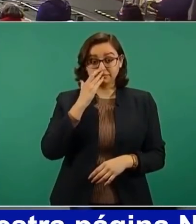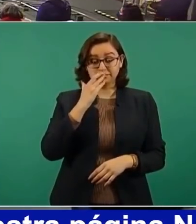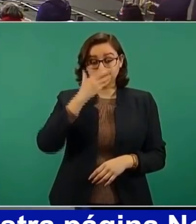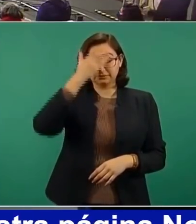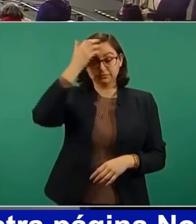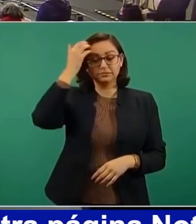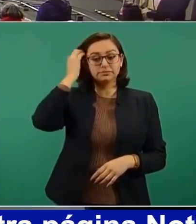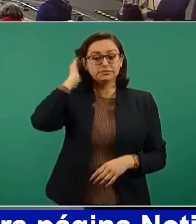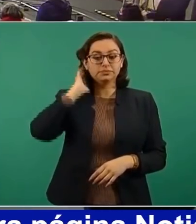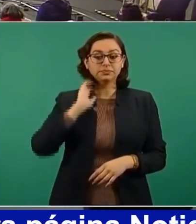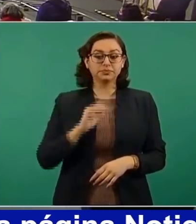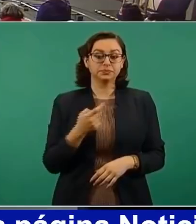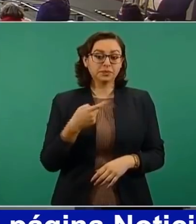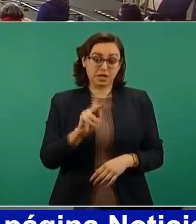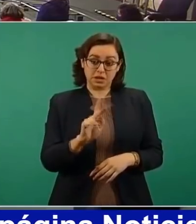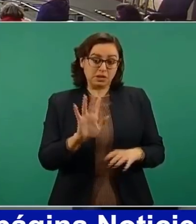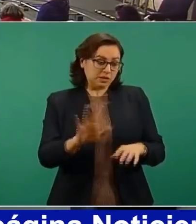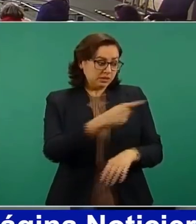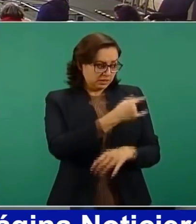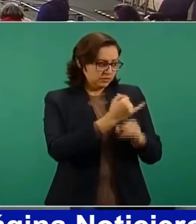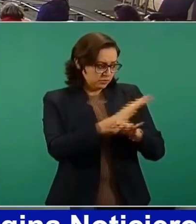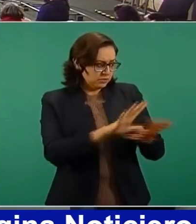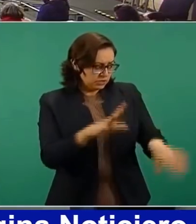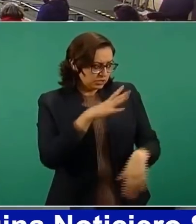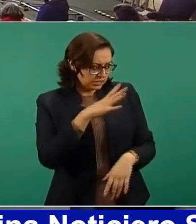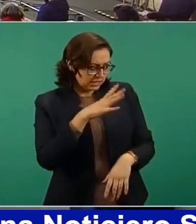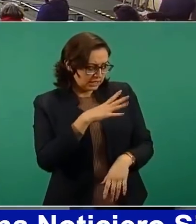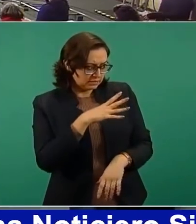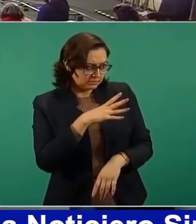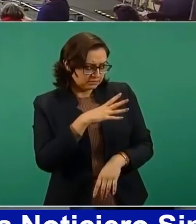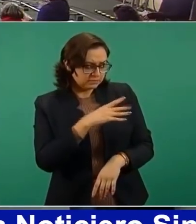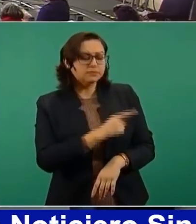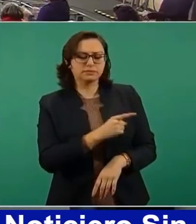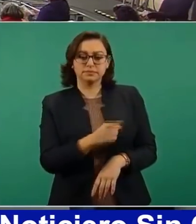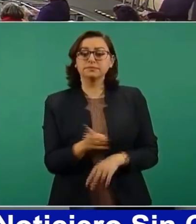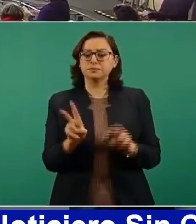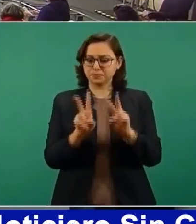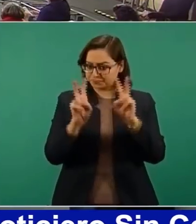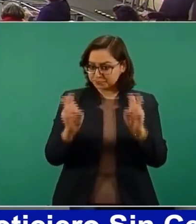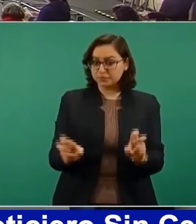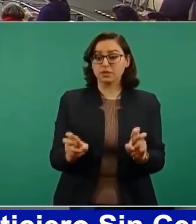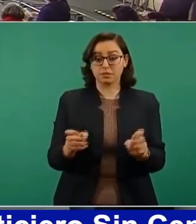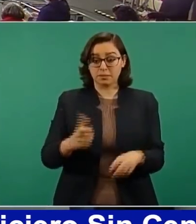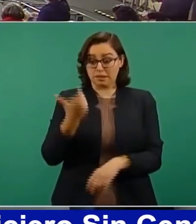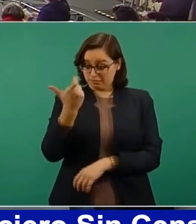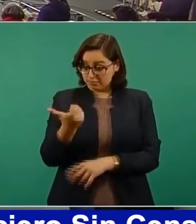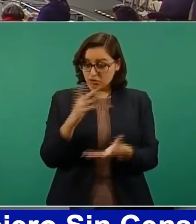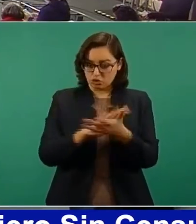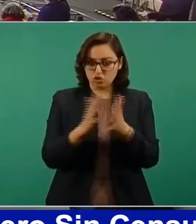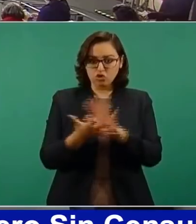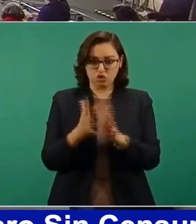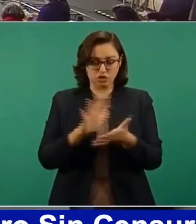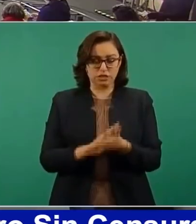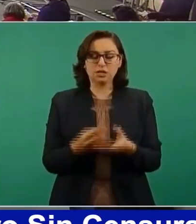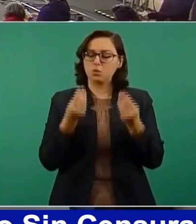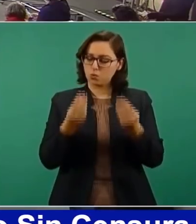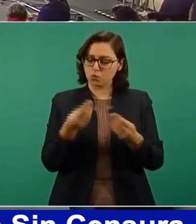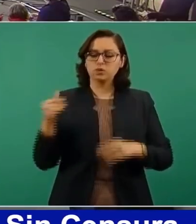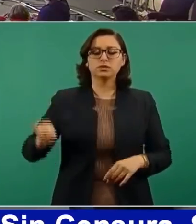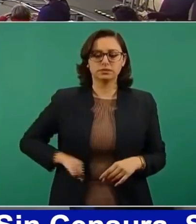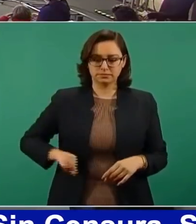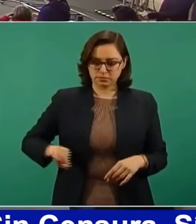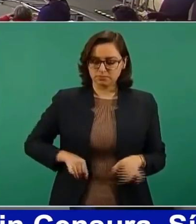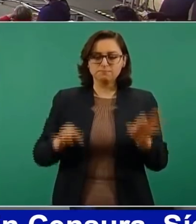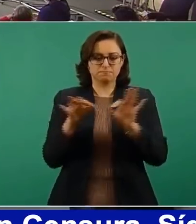Entonces, pero lo que estás planteando de la tortilla sí es interesante, importante, y lo tenemos que estar